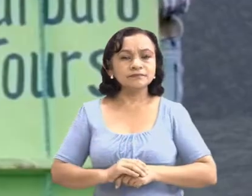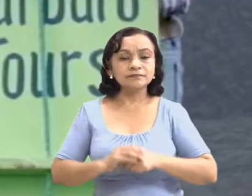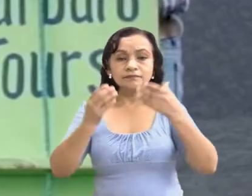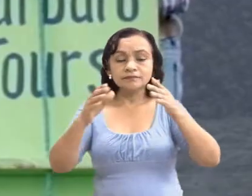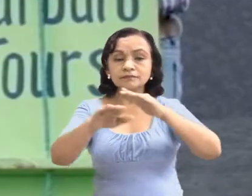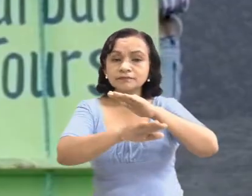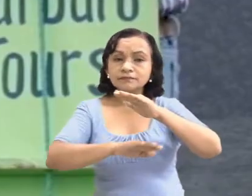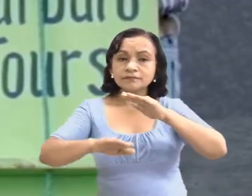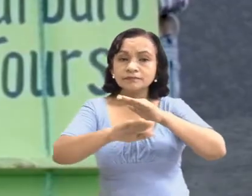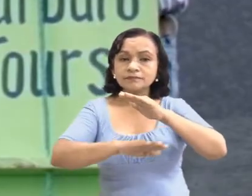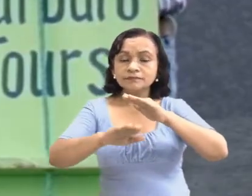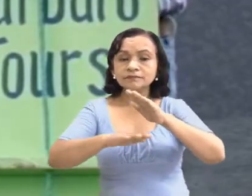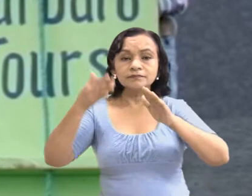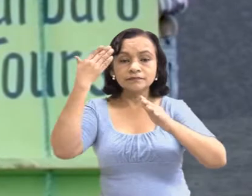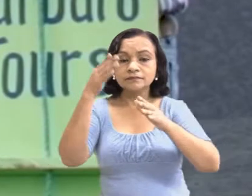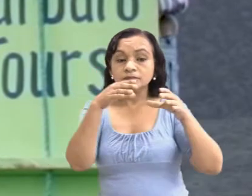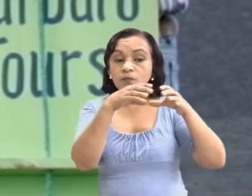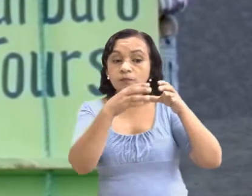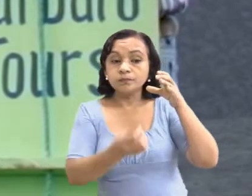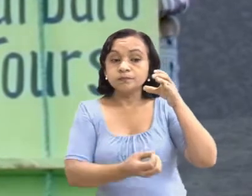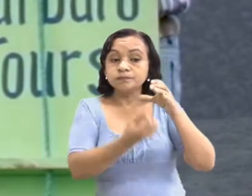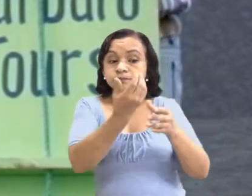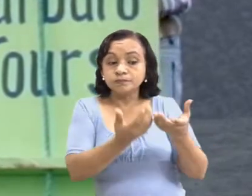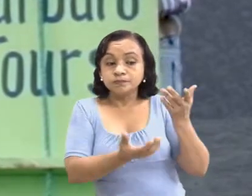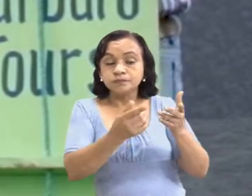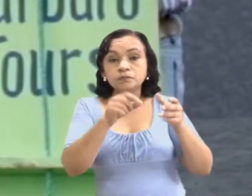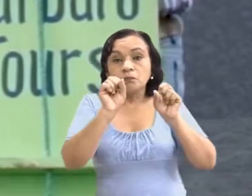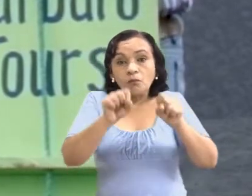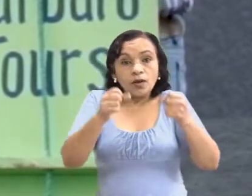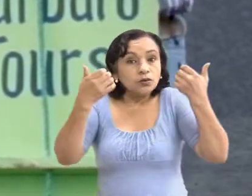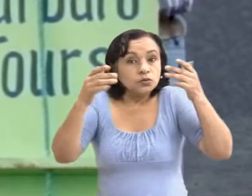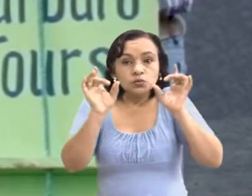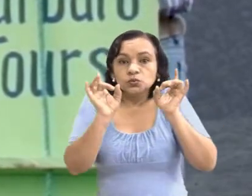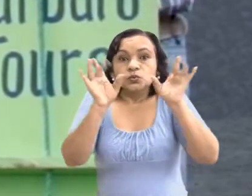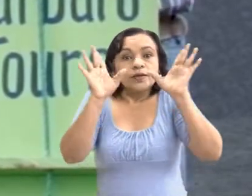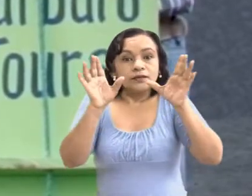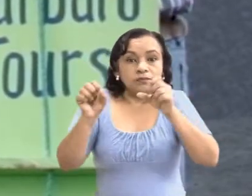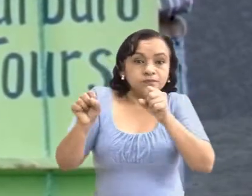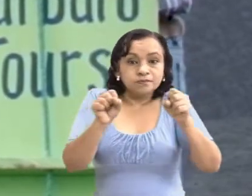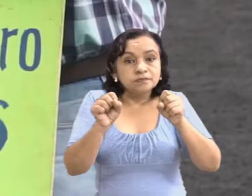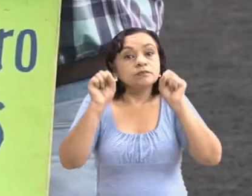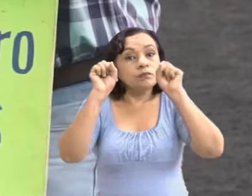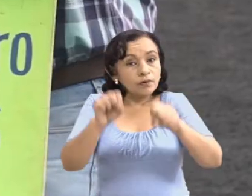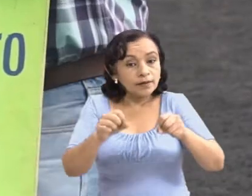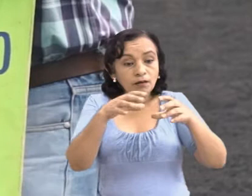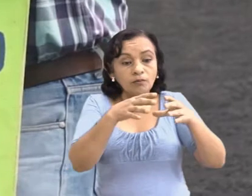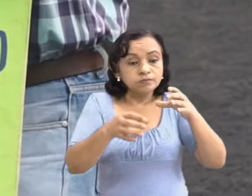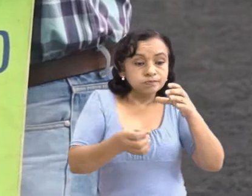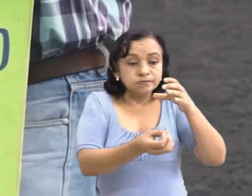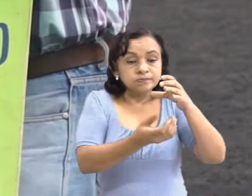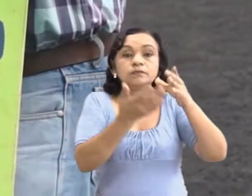Pero las medidas básicas son que sepa que es un volcán activo, que en cualquier momento también puede suceder algún movimiento natural